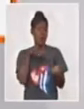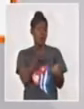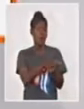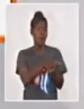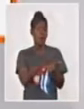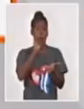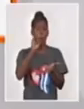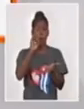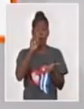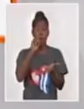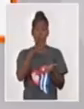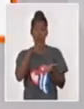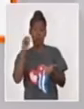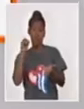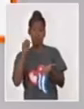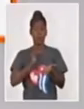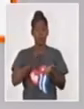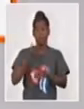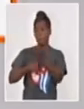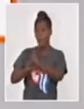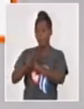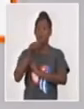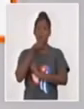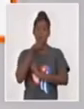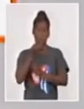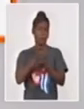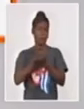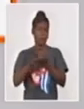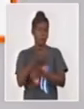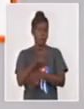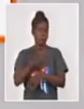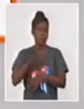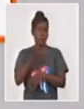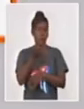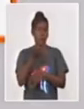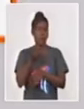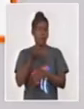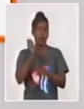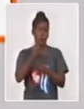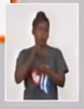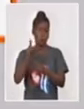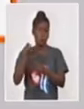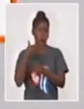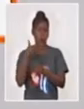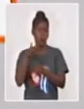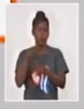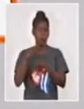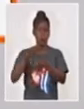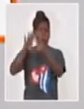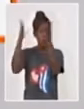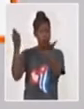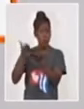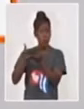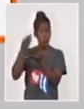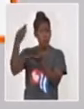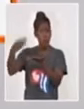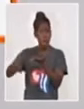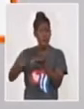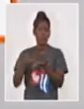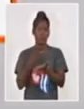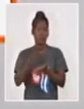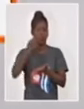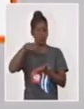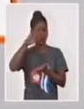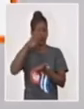facilidad para la población. Esto es una actividad que en el mundo se realiza, que está